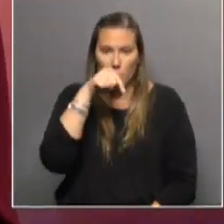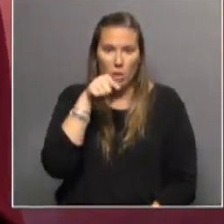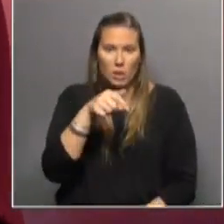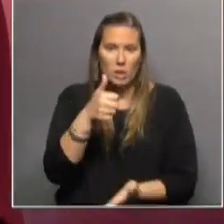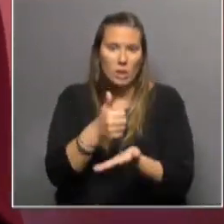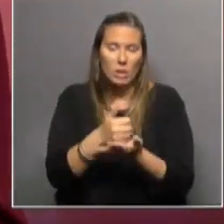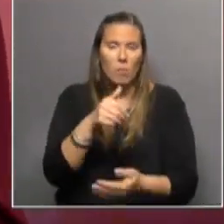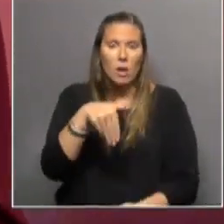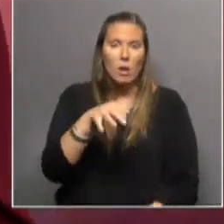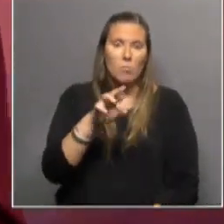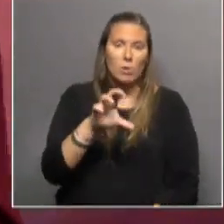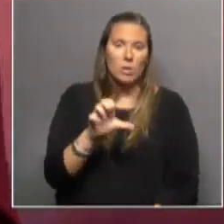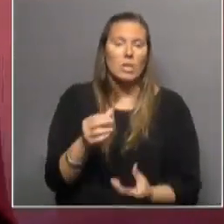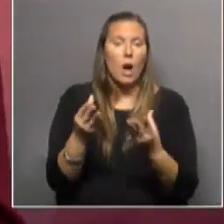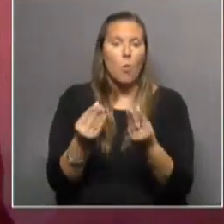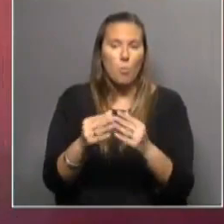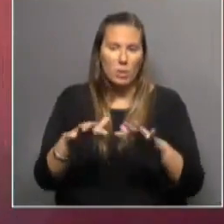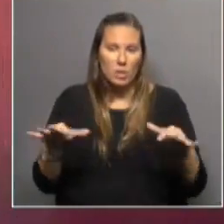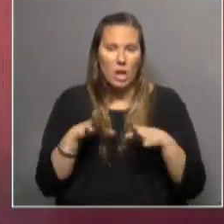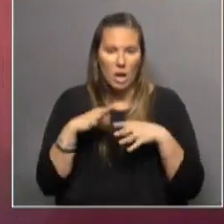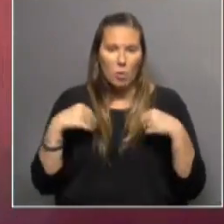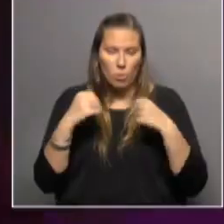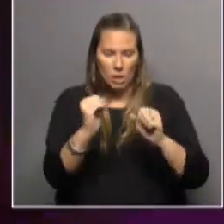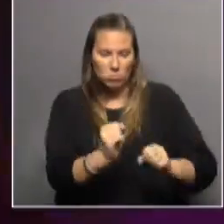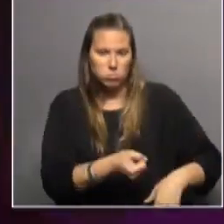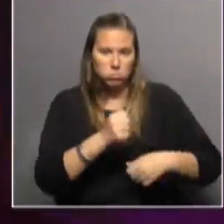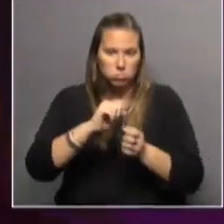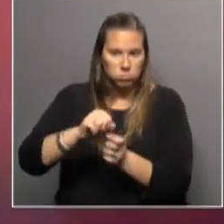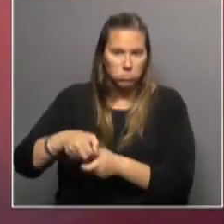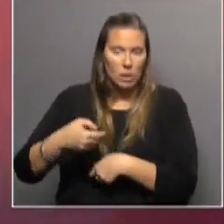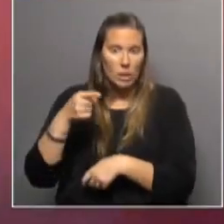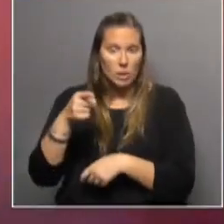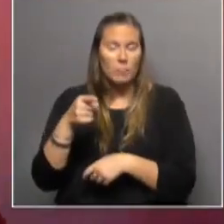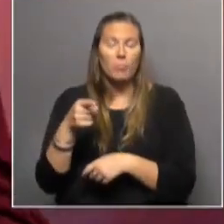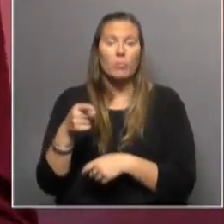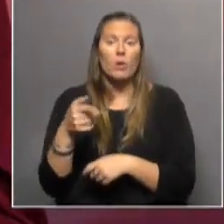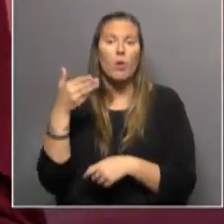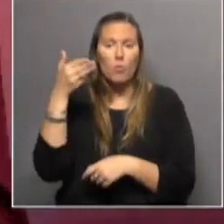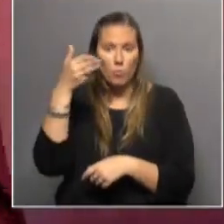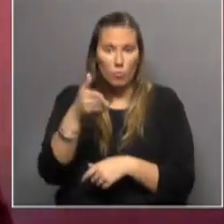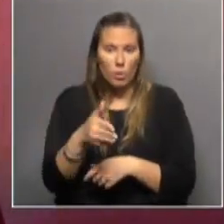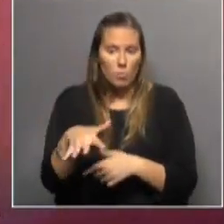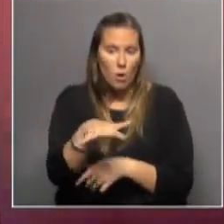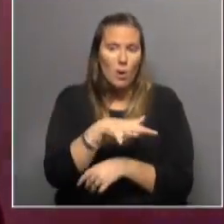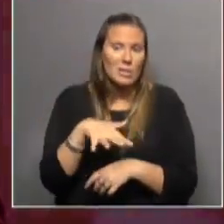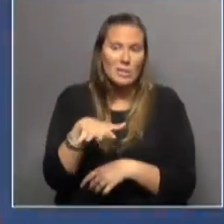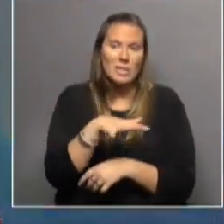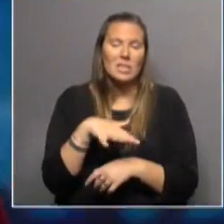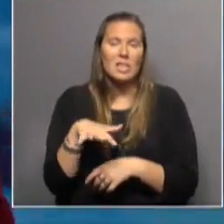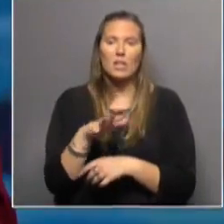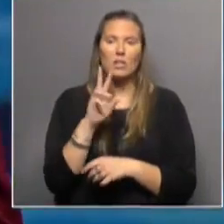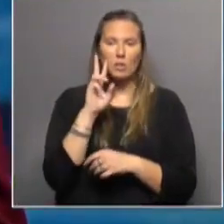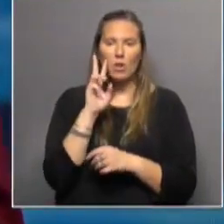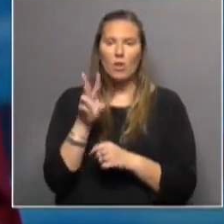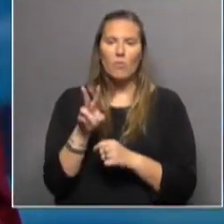estuvo Morena Ferreira en los humedales, en la escuela de canotaje de Santiago Vázquez. Bueno, nos fuimos hasta un sector donde, bueno, se